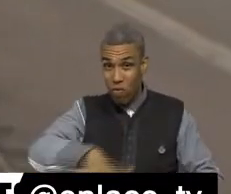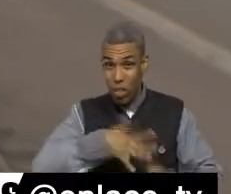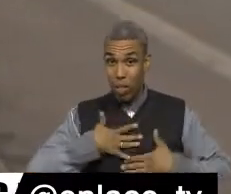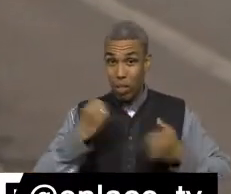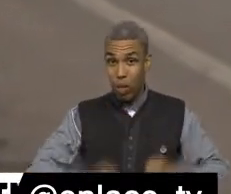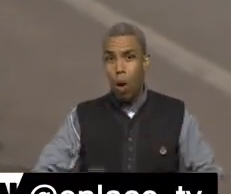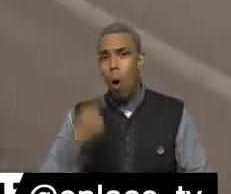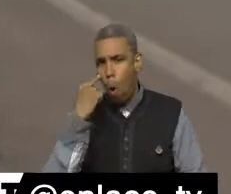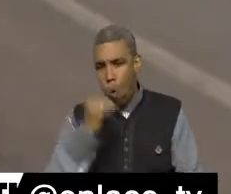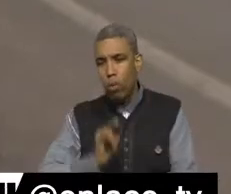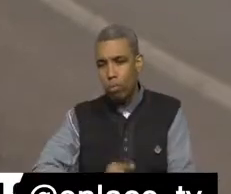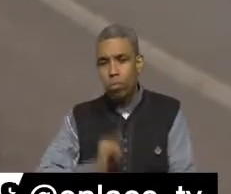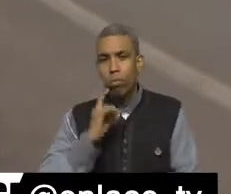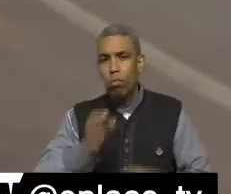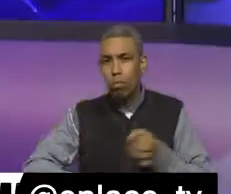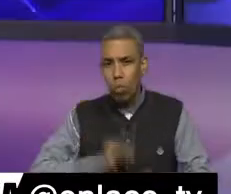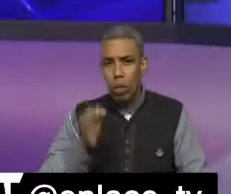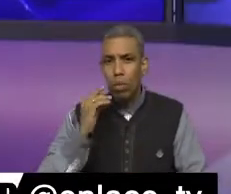se presentan.